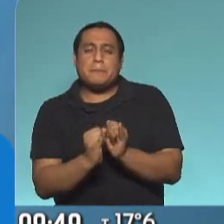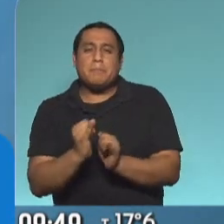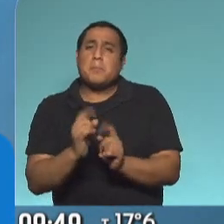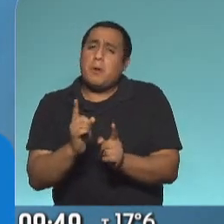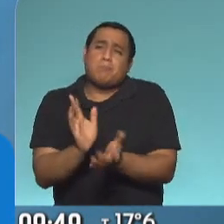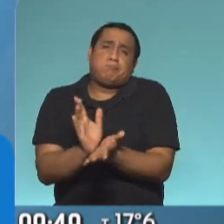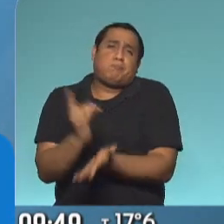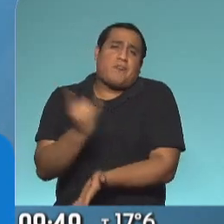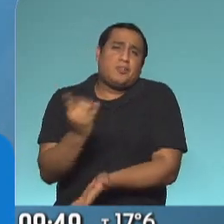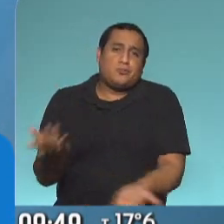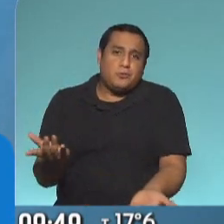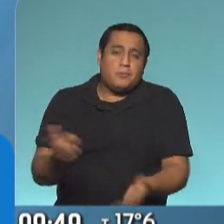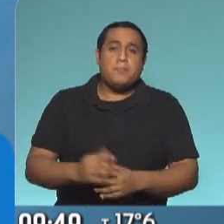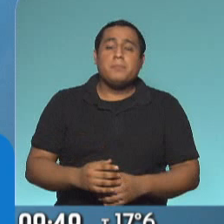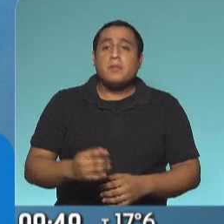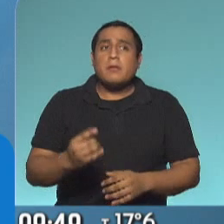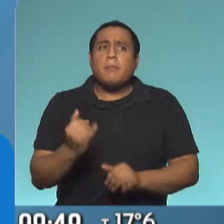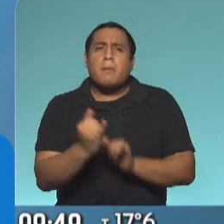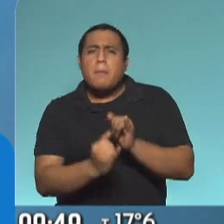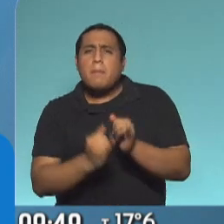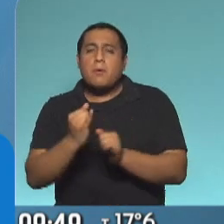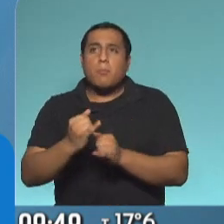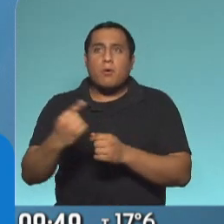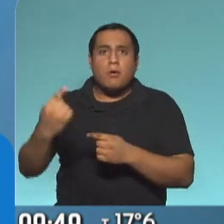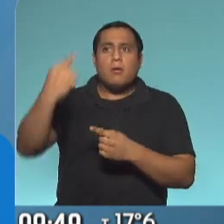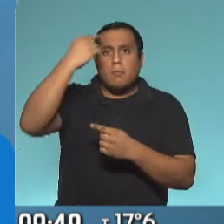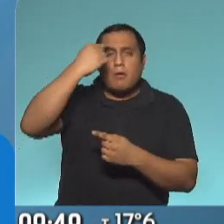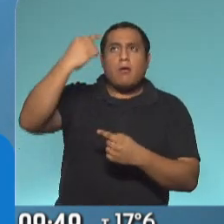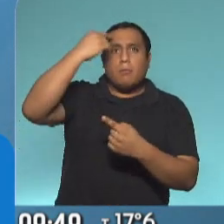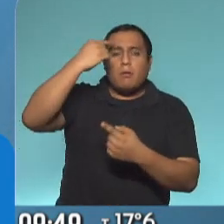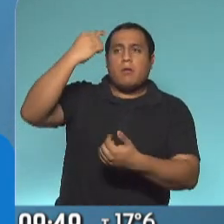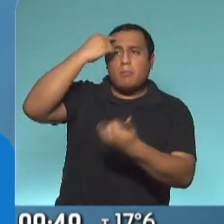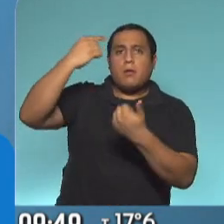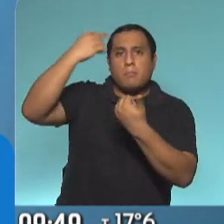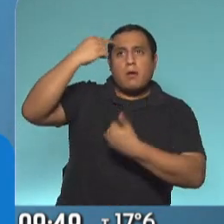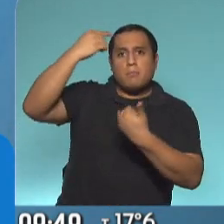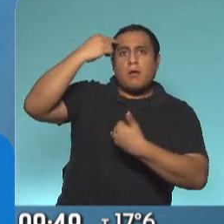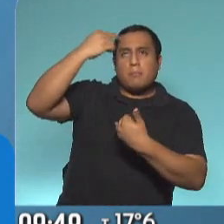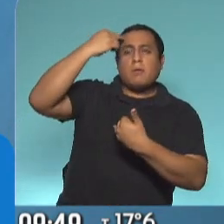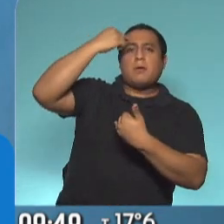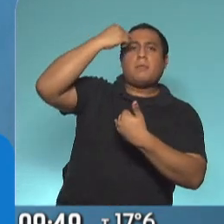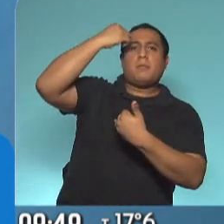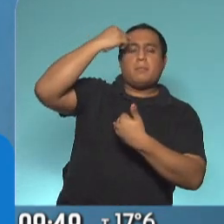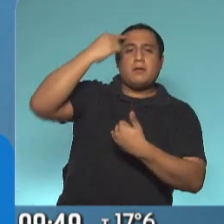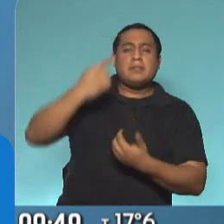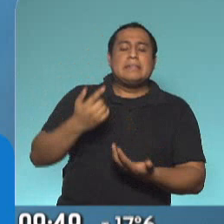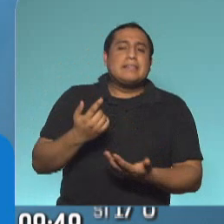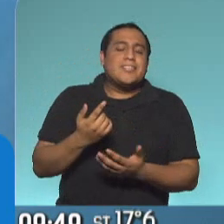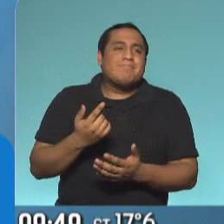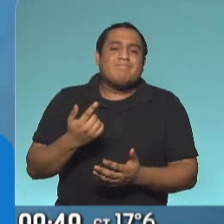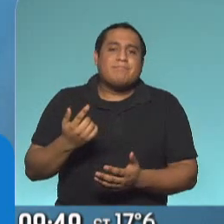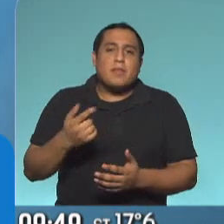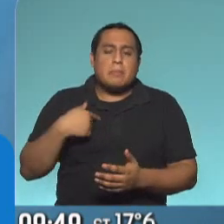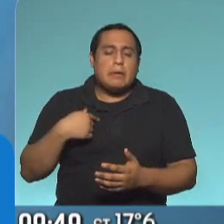pero van lo que intentan es ir taladrando la cabecita de los argentinos para hacerles más difícil